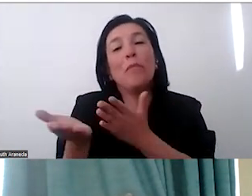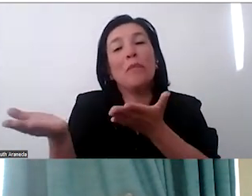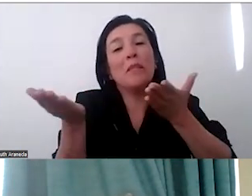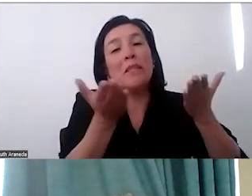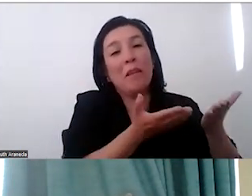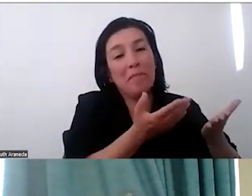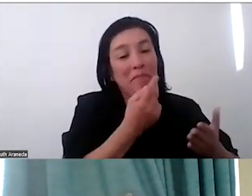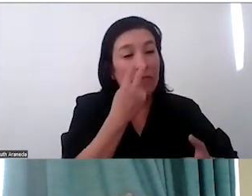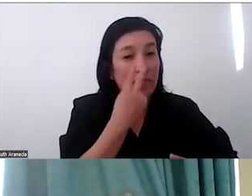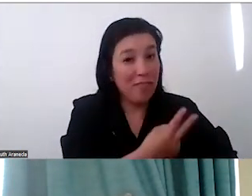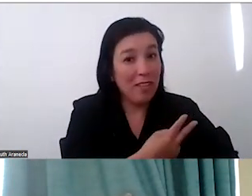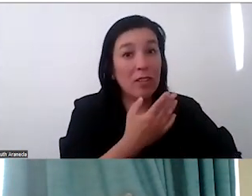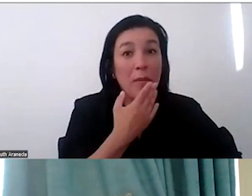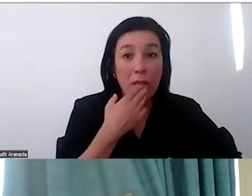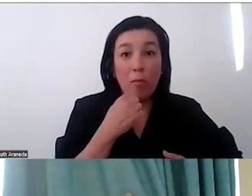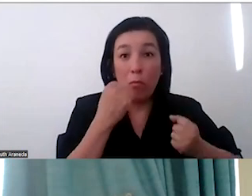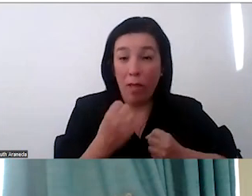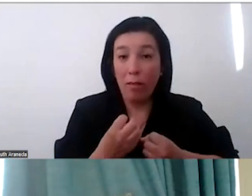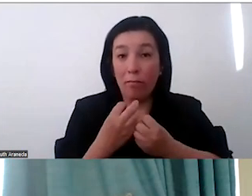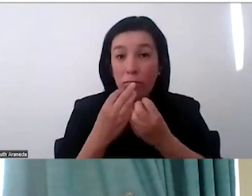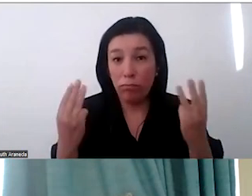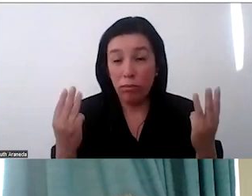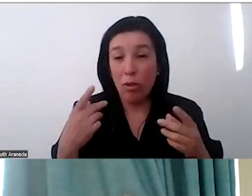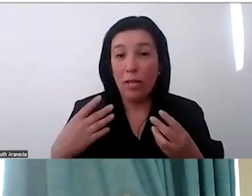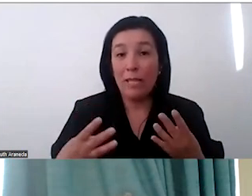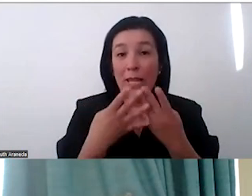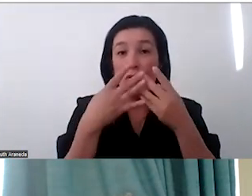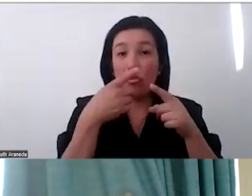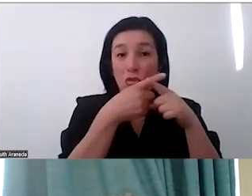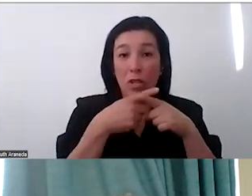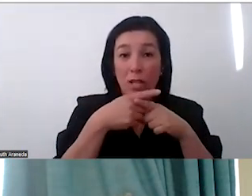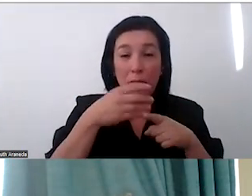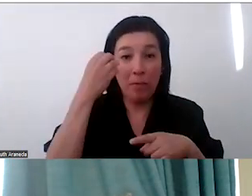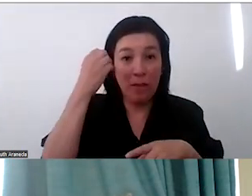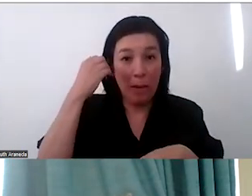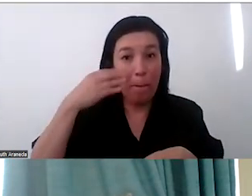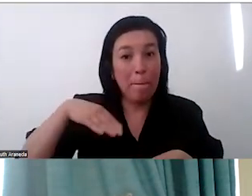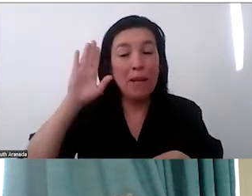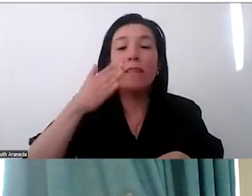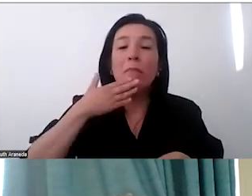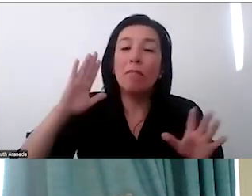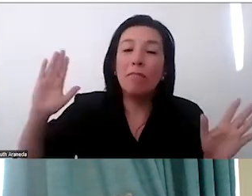visitarnos o a seguirnos en las redes sociales para enterarse más y fomentar